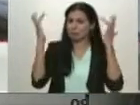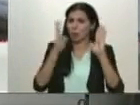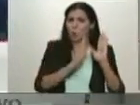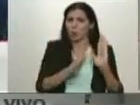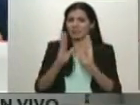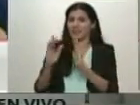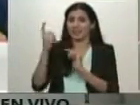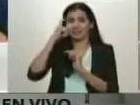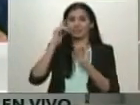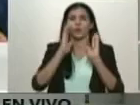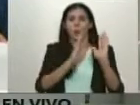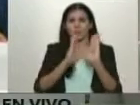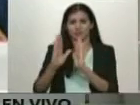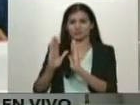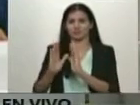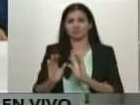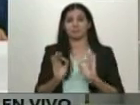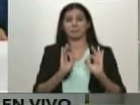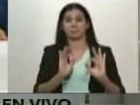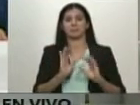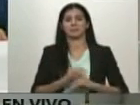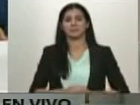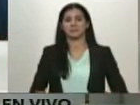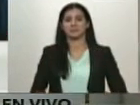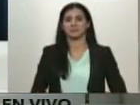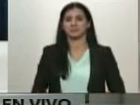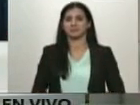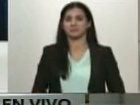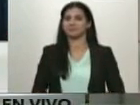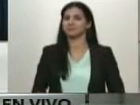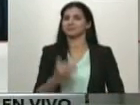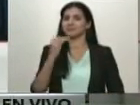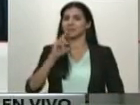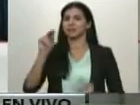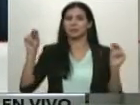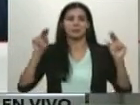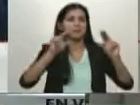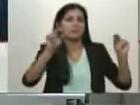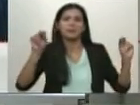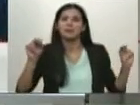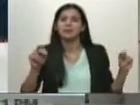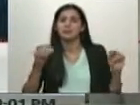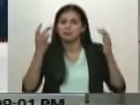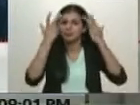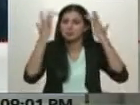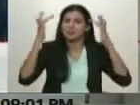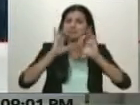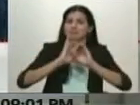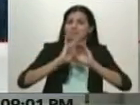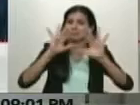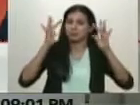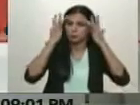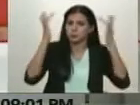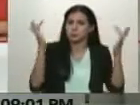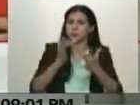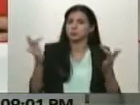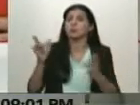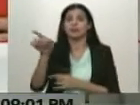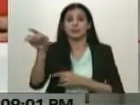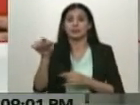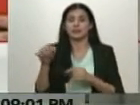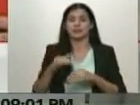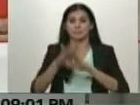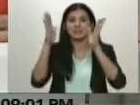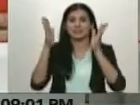ordenada, organizada, ¿ah? Una mente brillante. Ricardo Menéndez